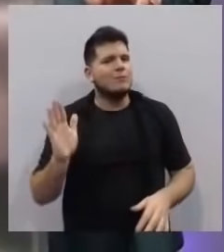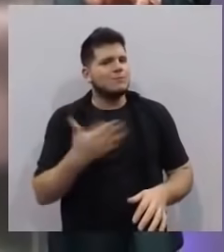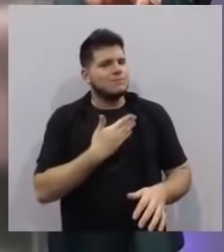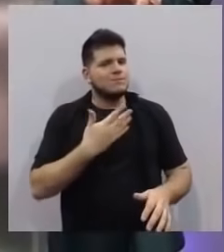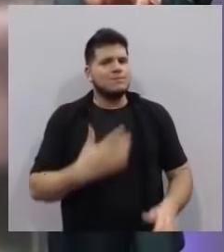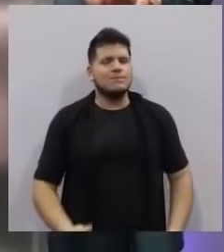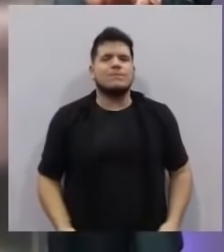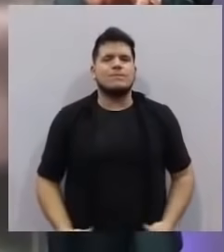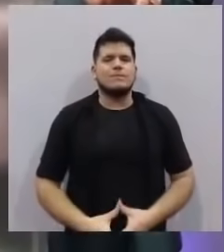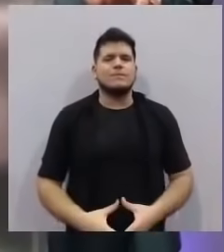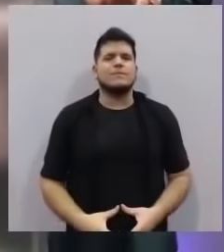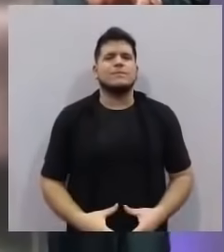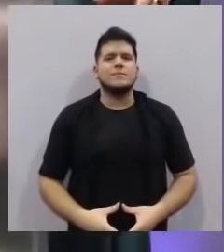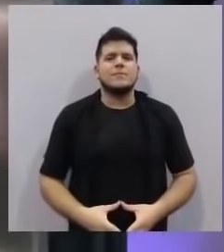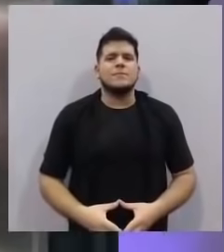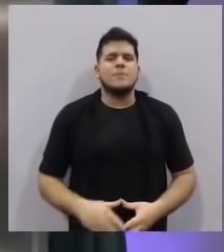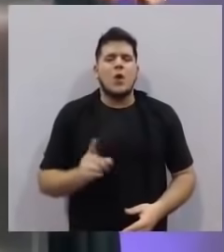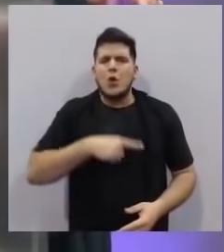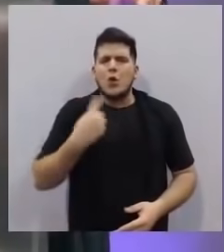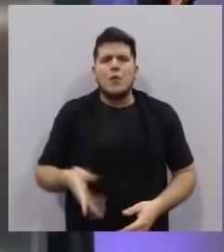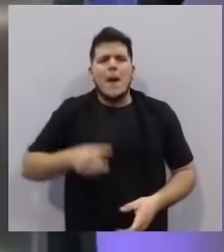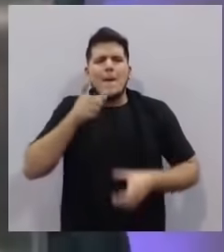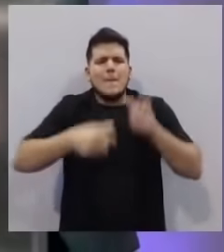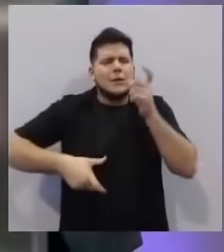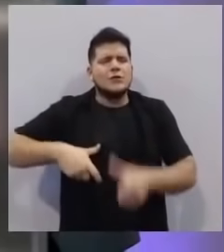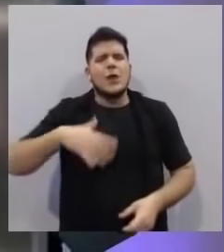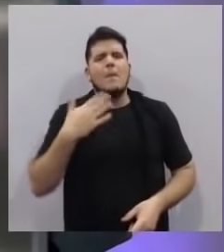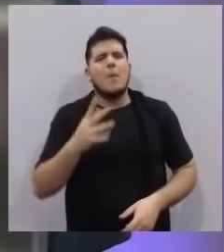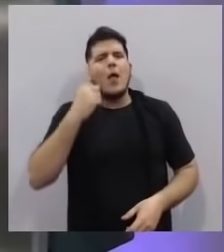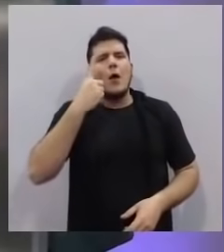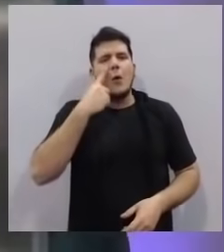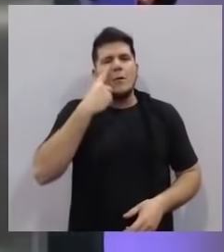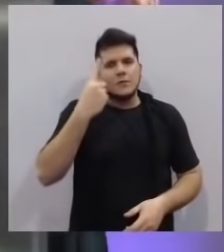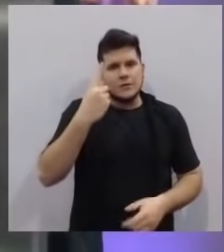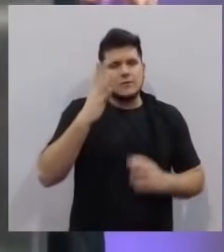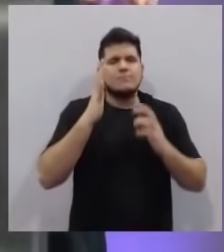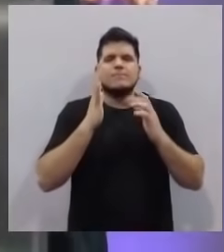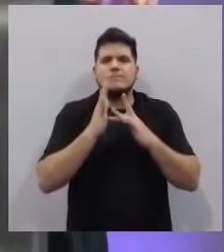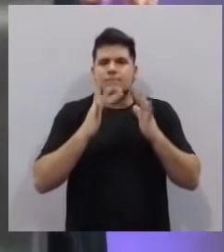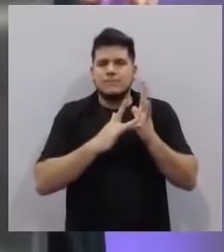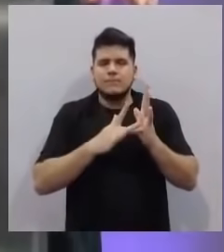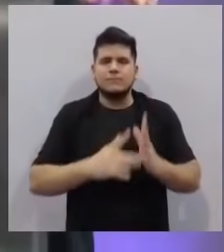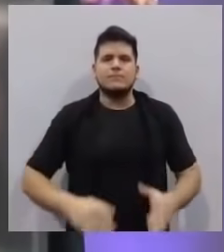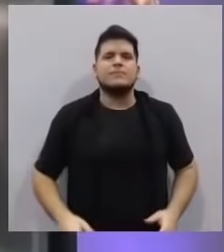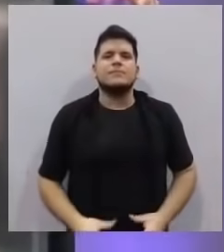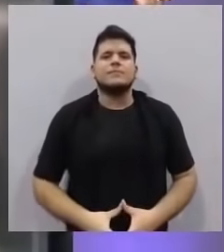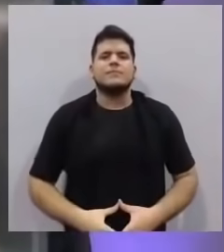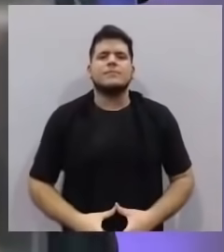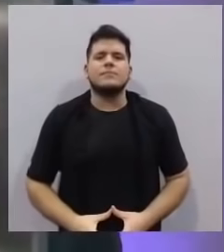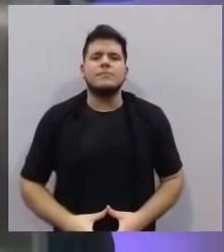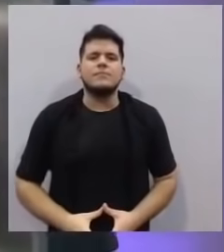ministerio qué sucia algo vino a hacer es establecer el reino que se predique